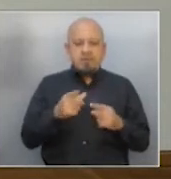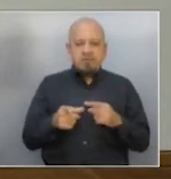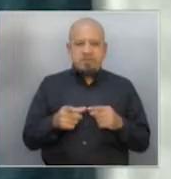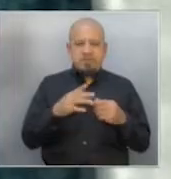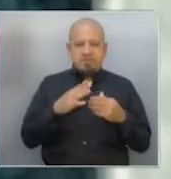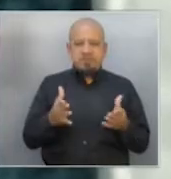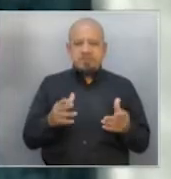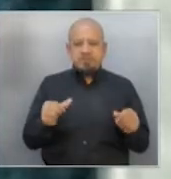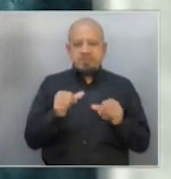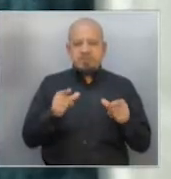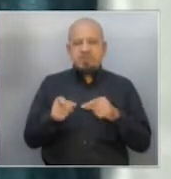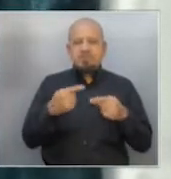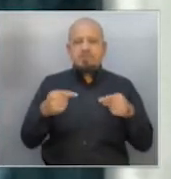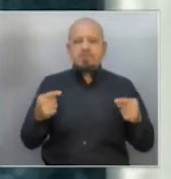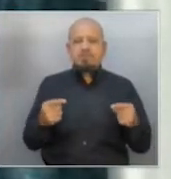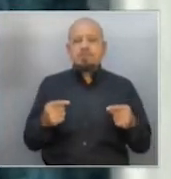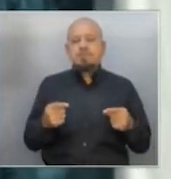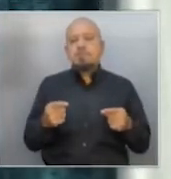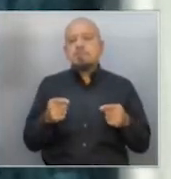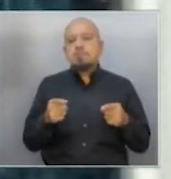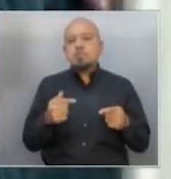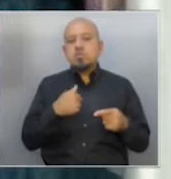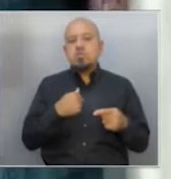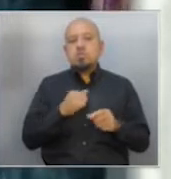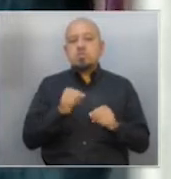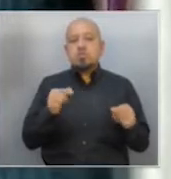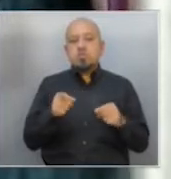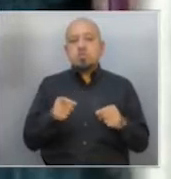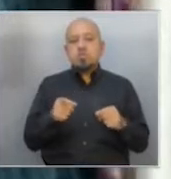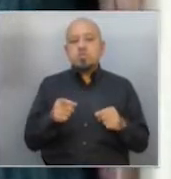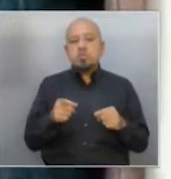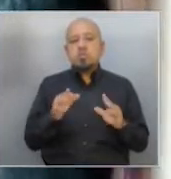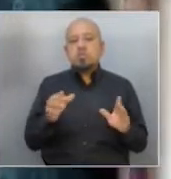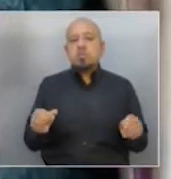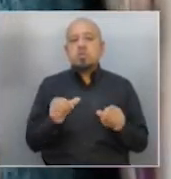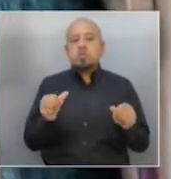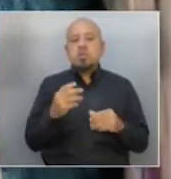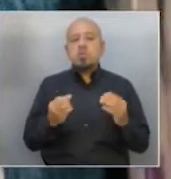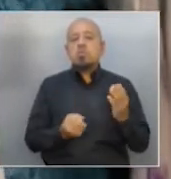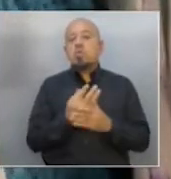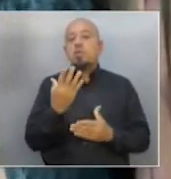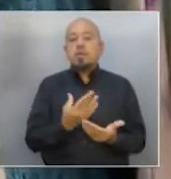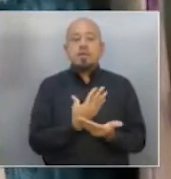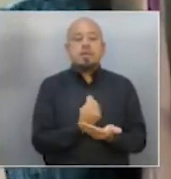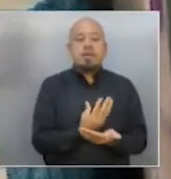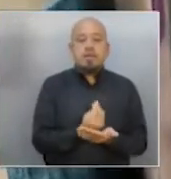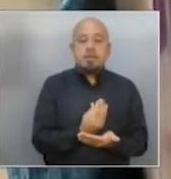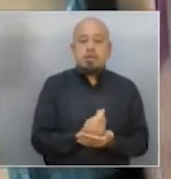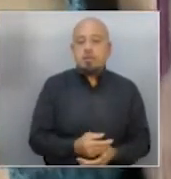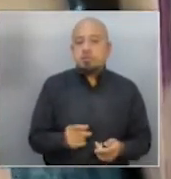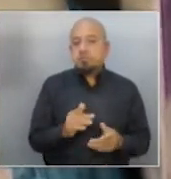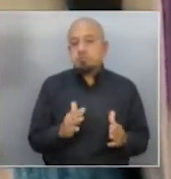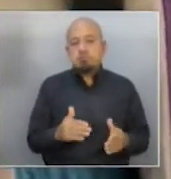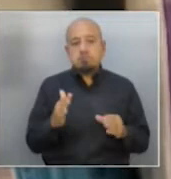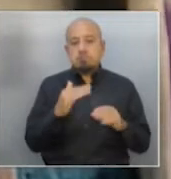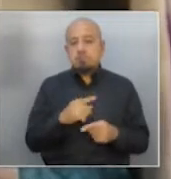hay que crear una cosa. En el sentido de que justamente me puedo tomar esa libertad de generar una nueva narrativa, no tiene por qué ser, no